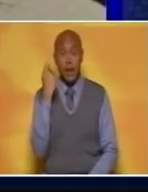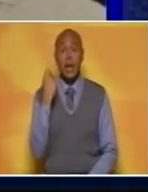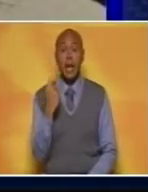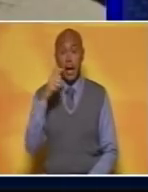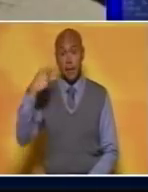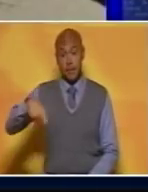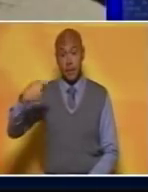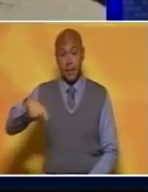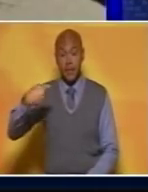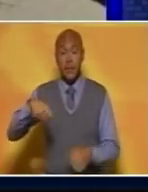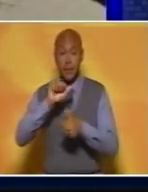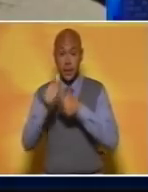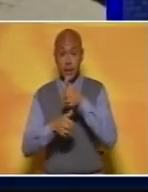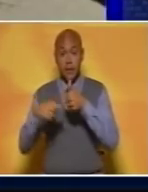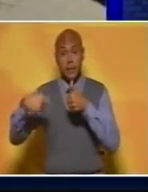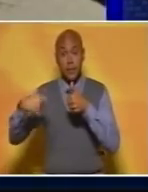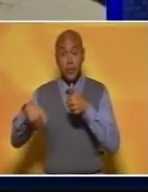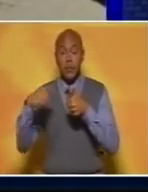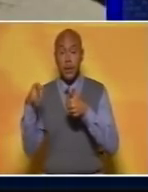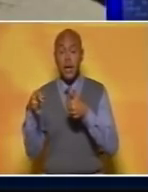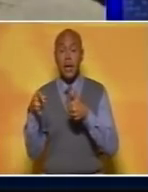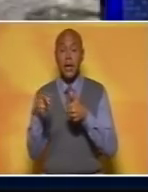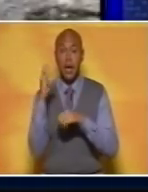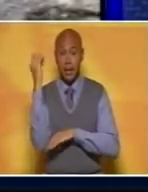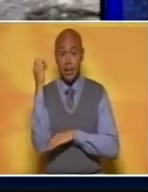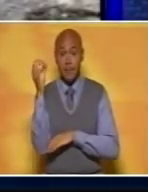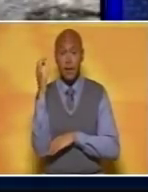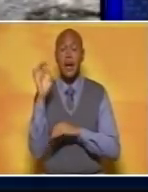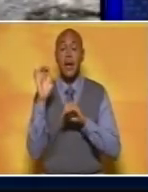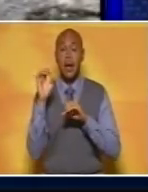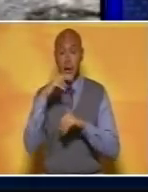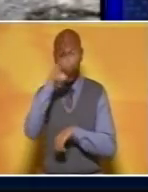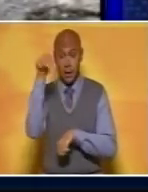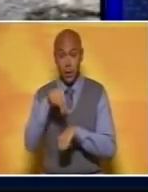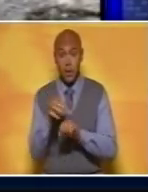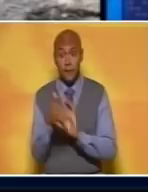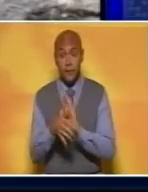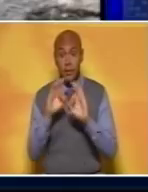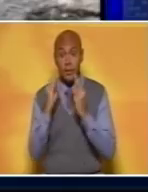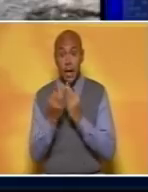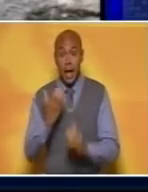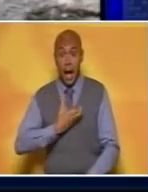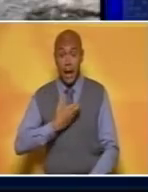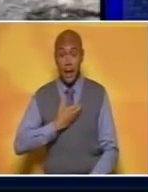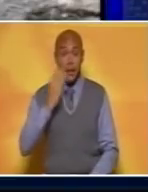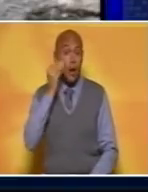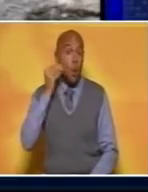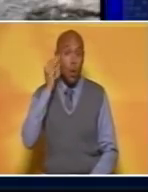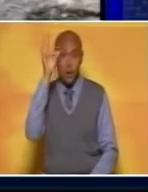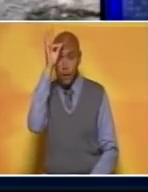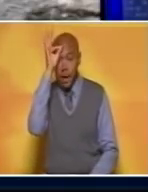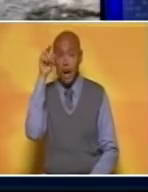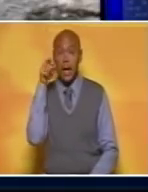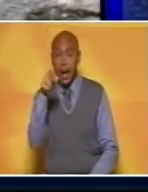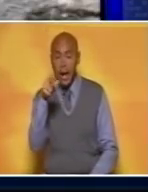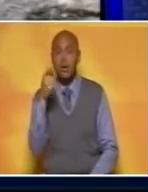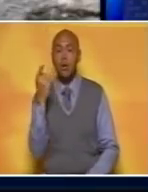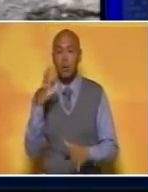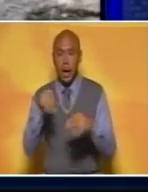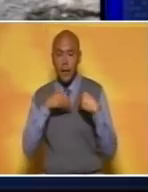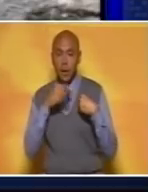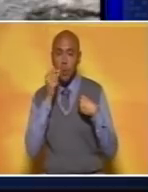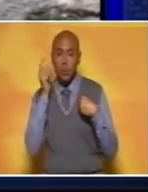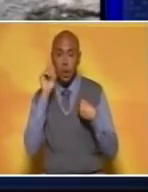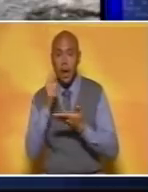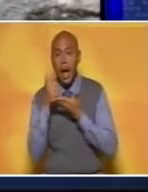vicepresidenta de la Comisión de Familia de la Asamblea Nacional, informó que en la sede de la Alcaldía de Tovar se estarán recibiendo los insumos para